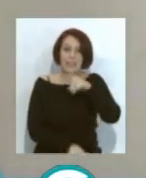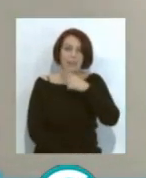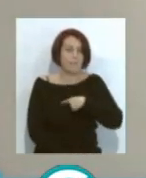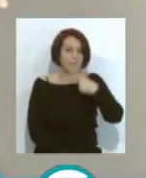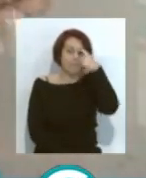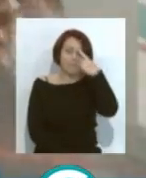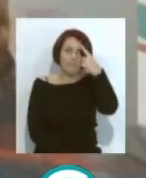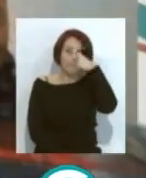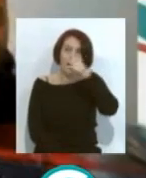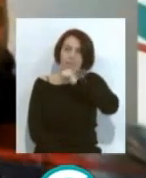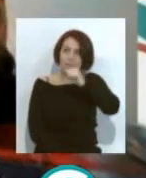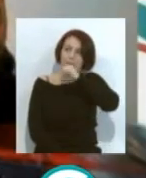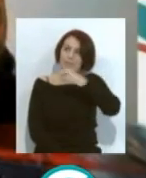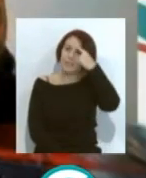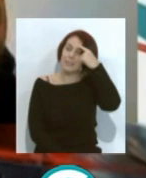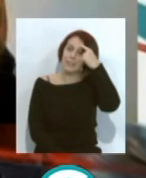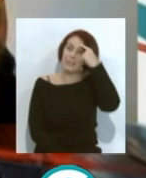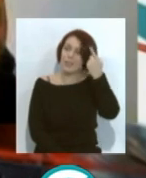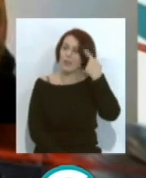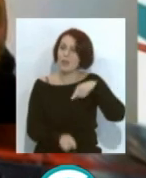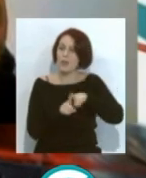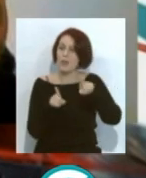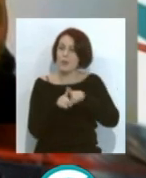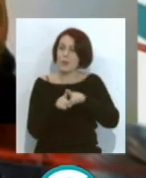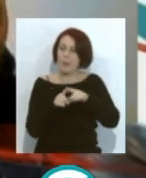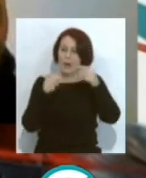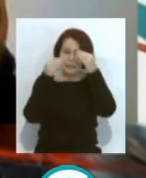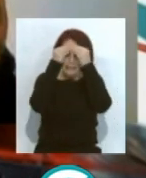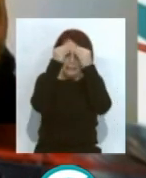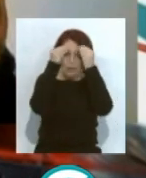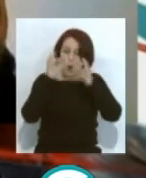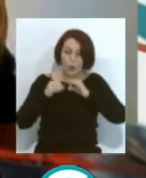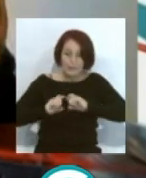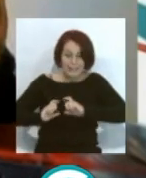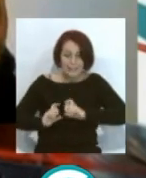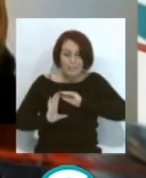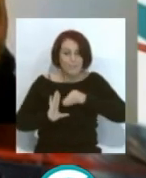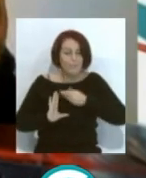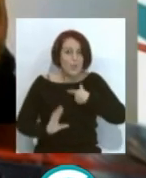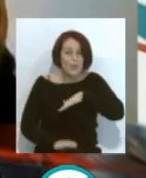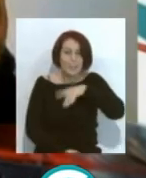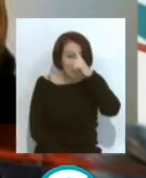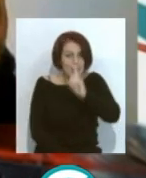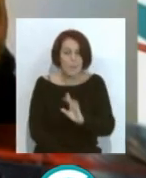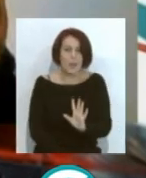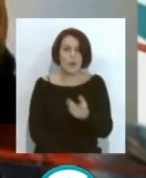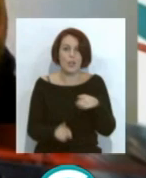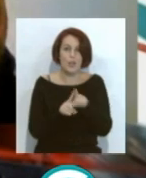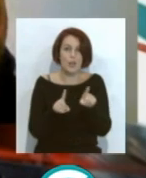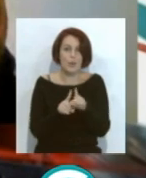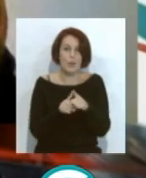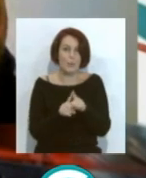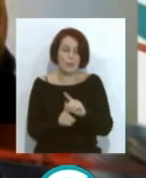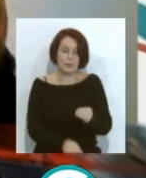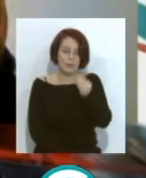doble de la cabeza, ¿no? Es de estos que se te mete aquí, no sé si aquí o dónde, ¿no? Pero sí que se hace hueco